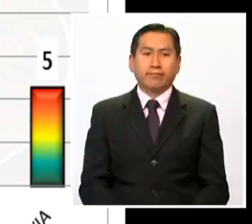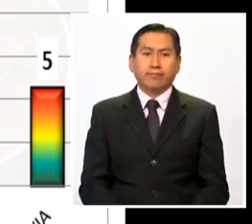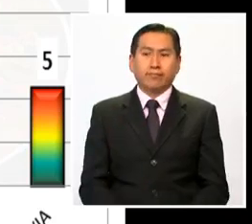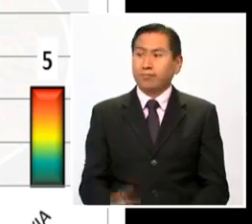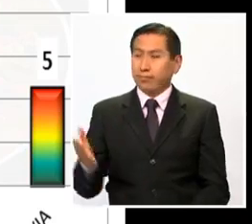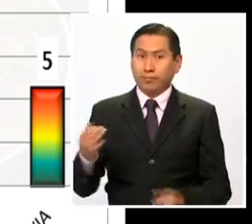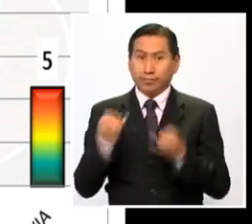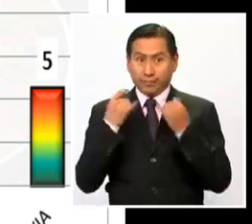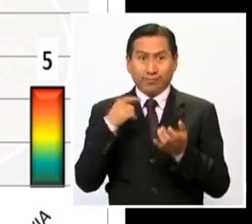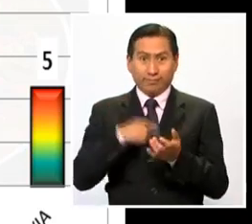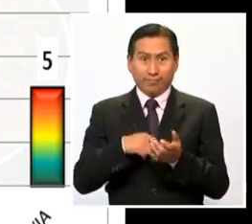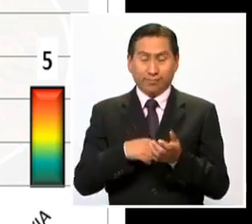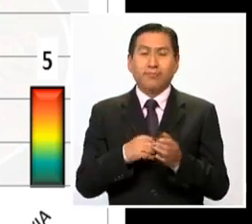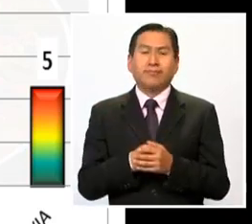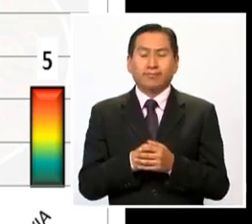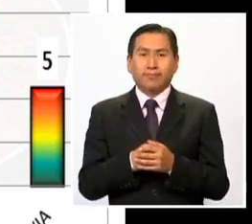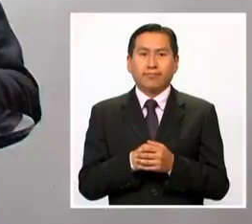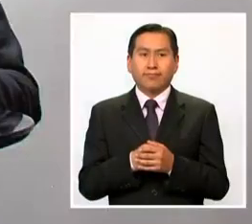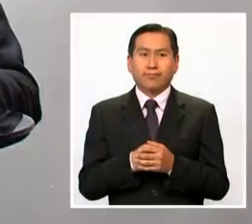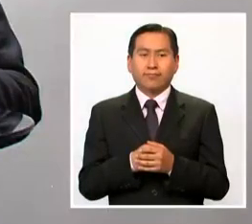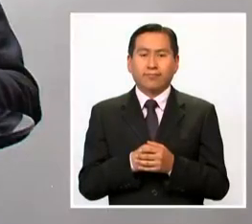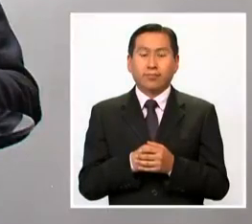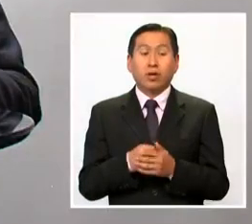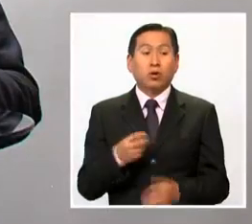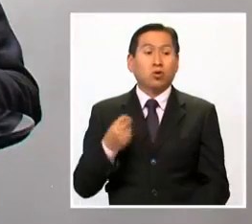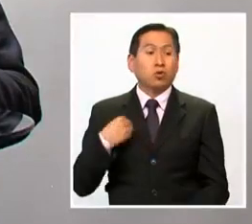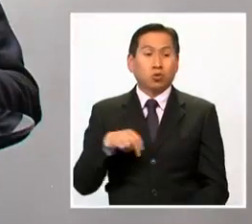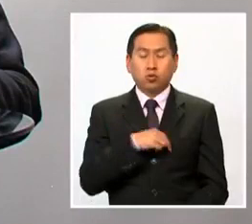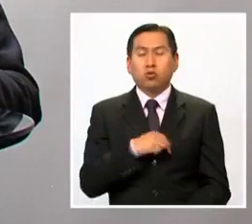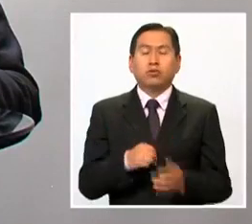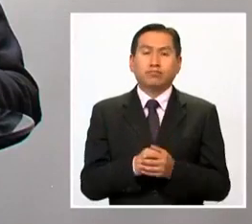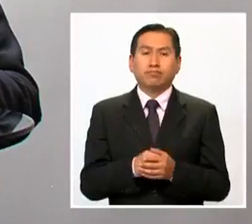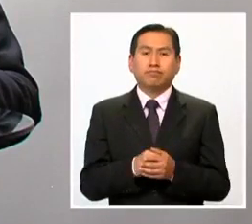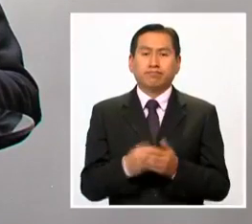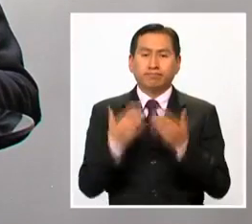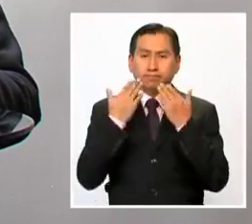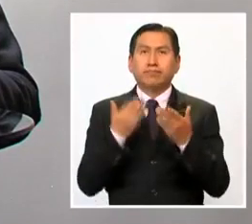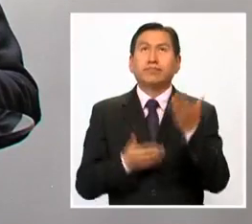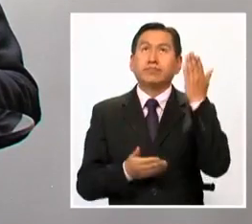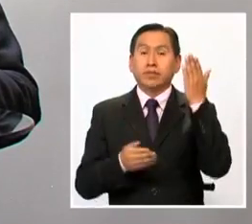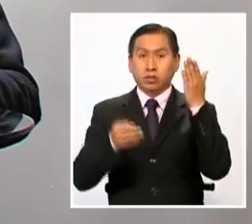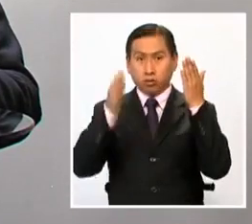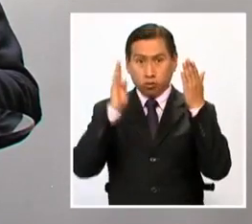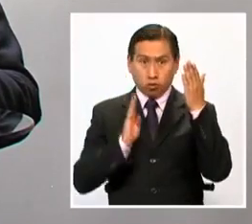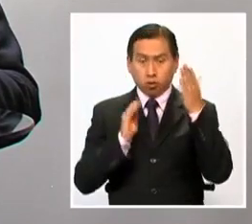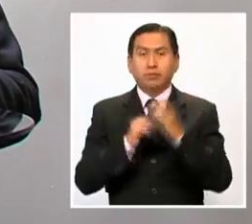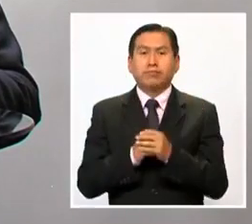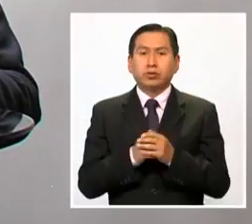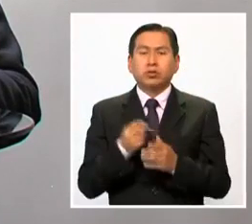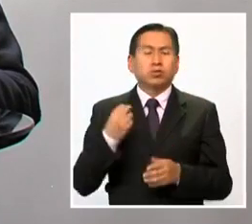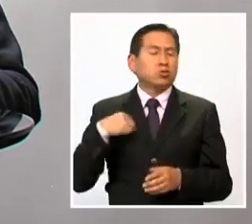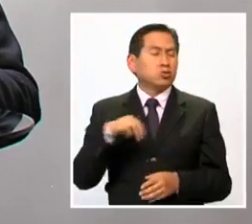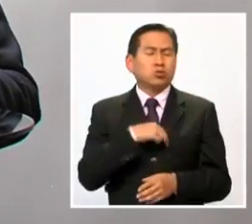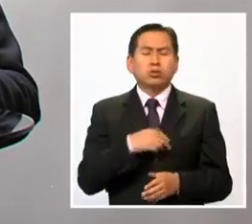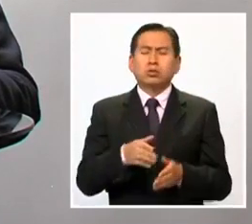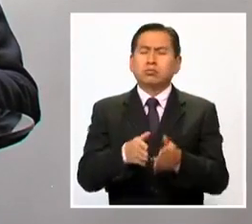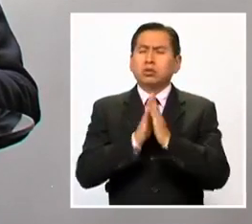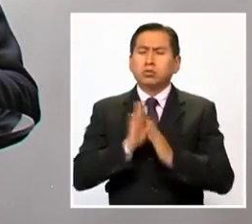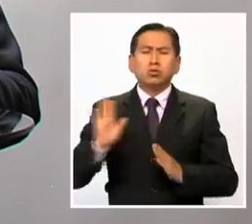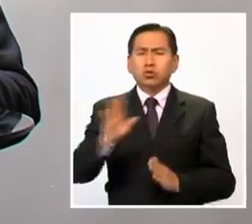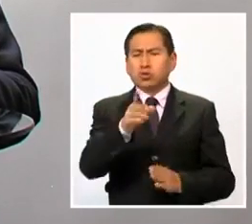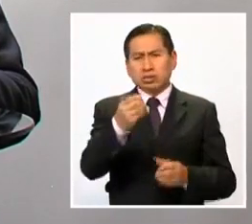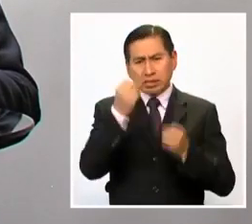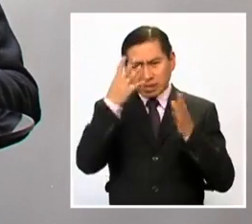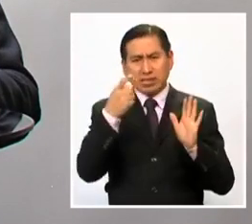información damos gracias a dios y pedimos a todos que cumplan las